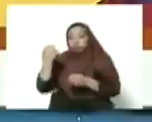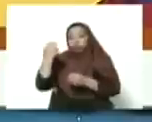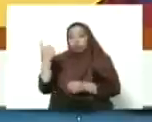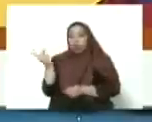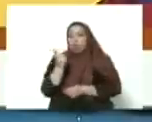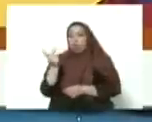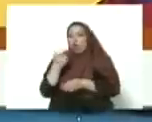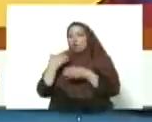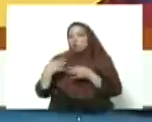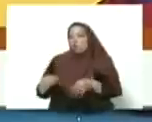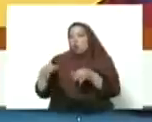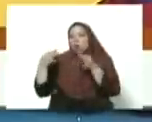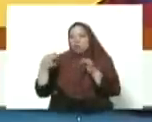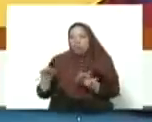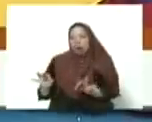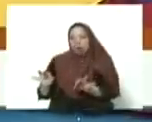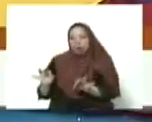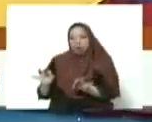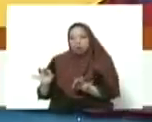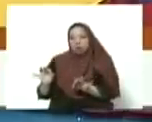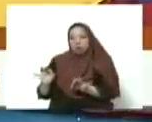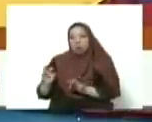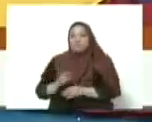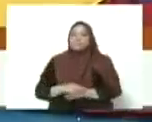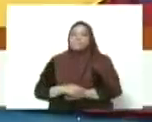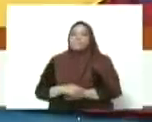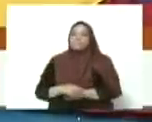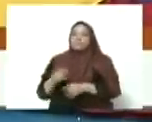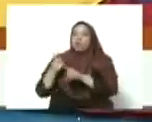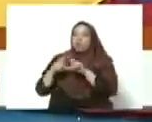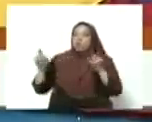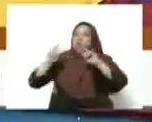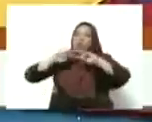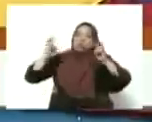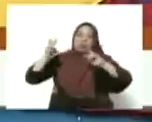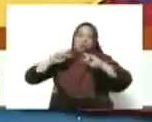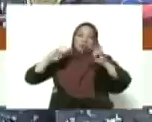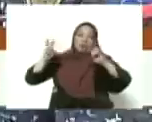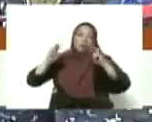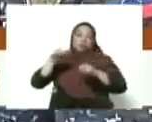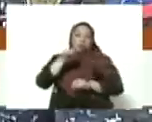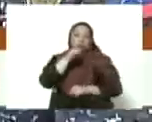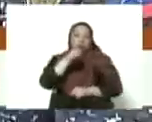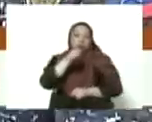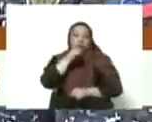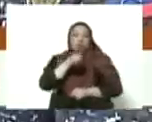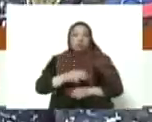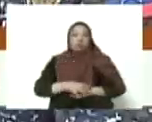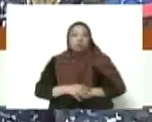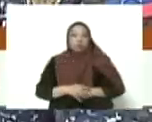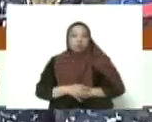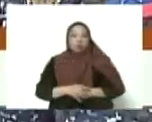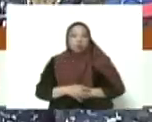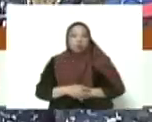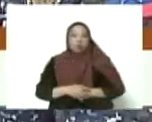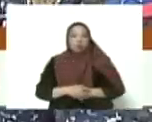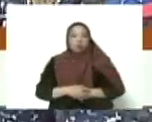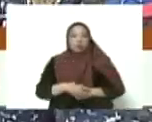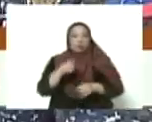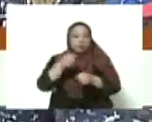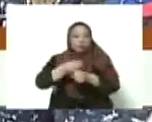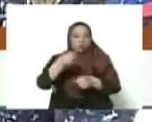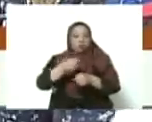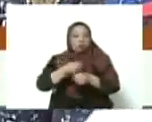países. Y con respecto al otro tema, bueno, estamos aquí listos para seguir